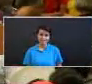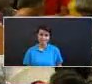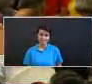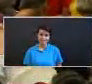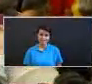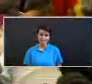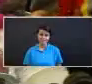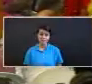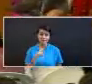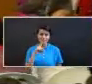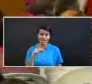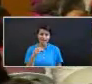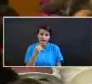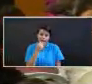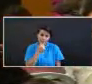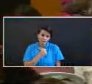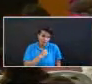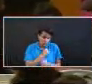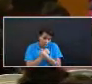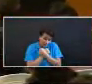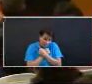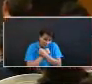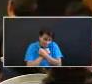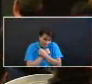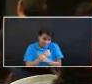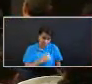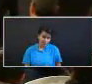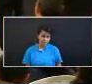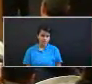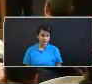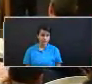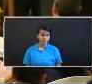pero decía, mi amor, me decía,